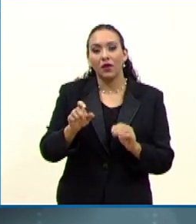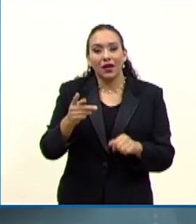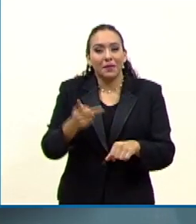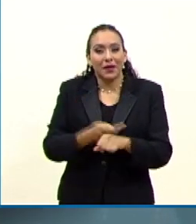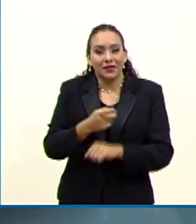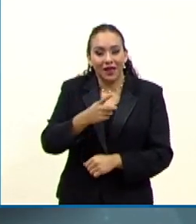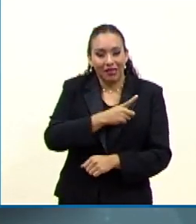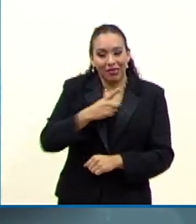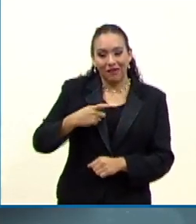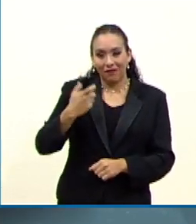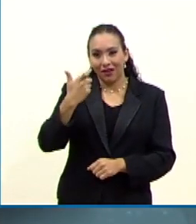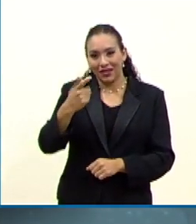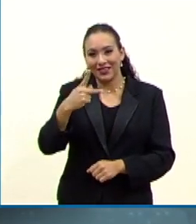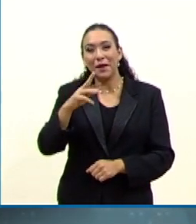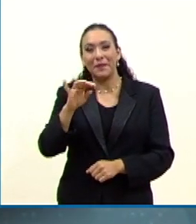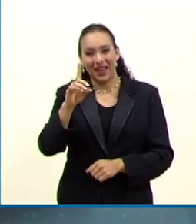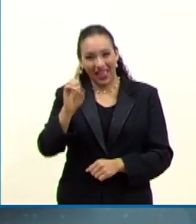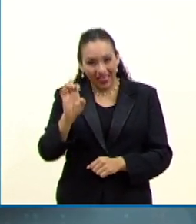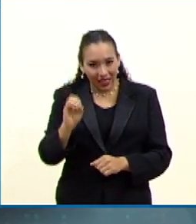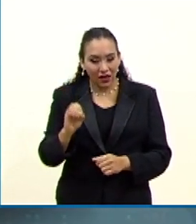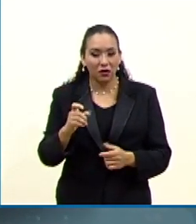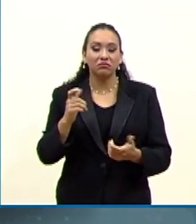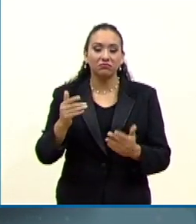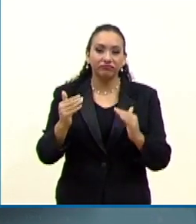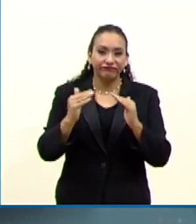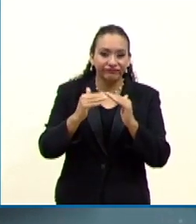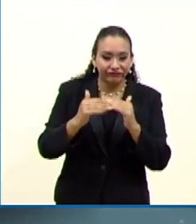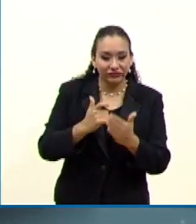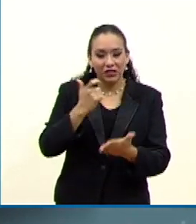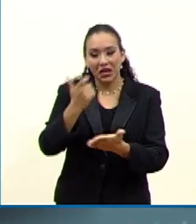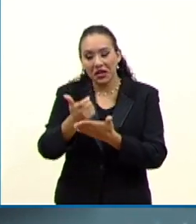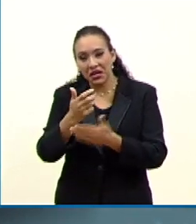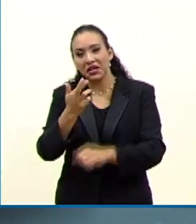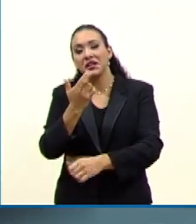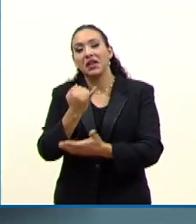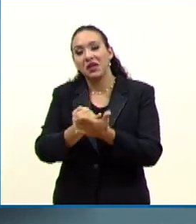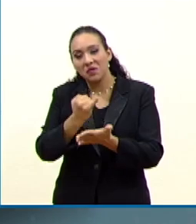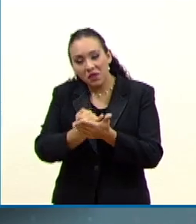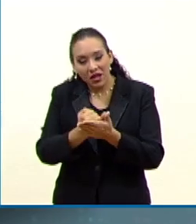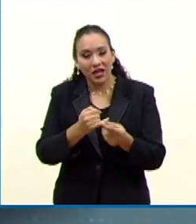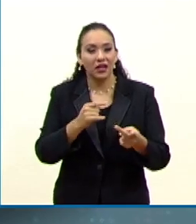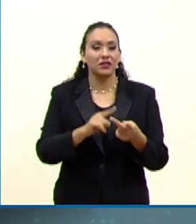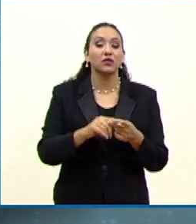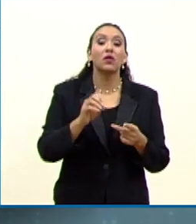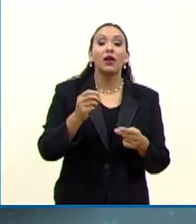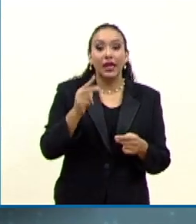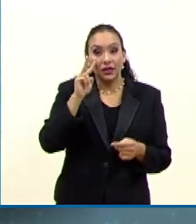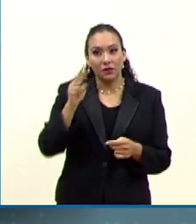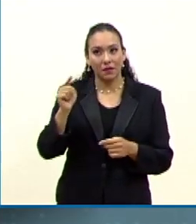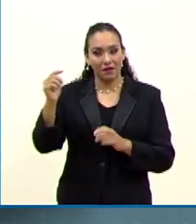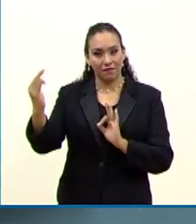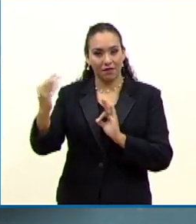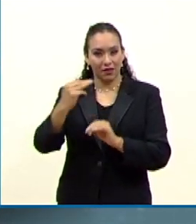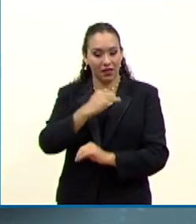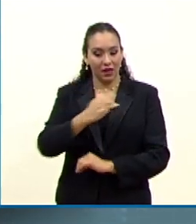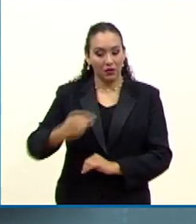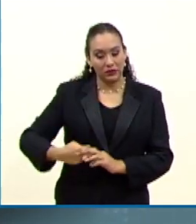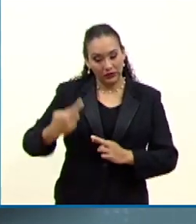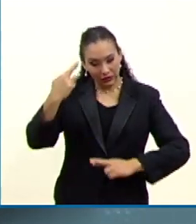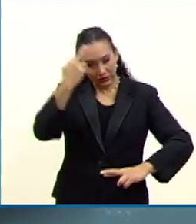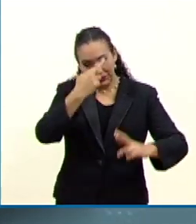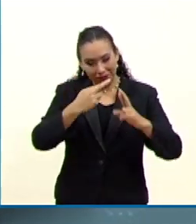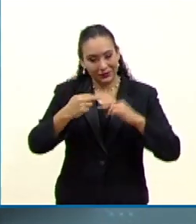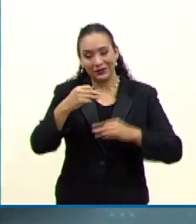predial y negativas injustificadas de permisos o trámites ante la autoridad estatal o municipal. Para el canal del